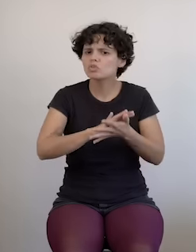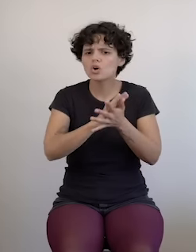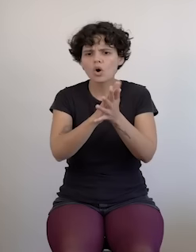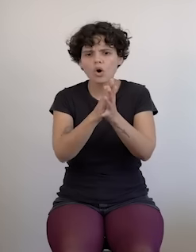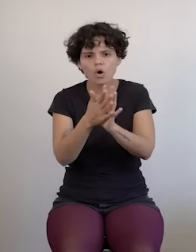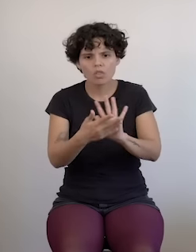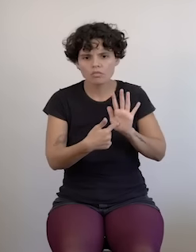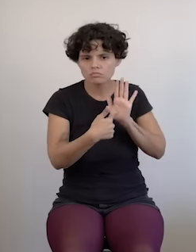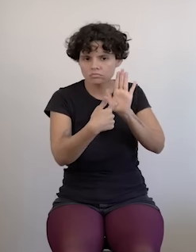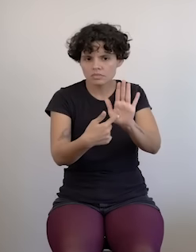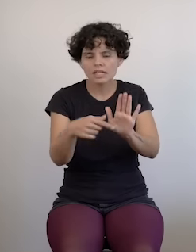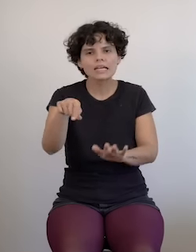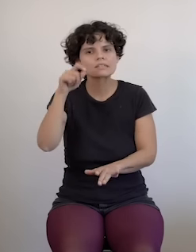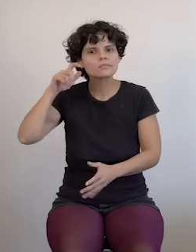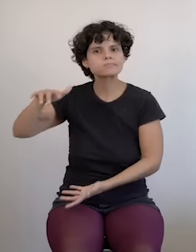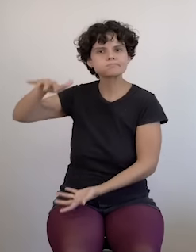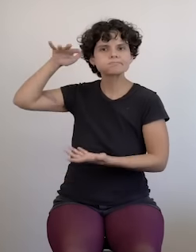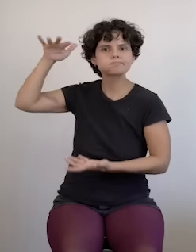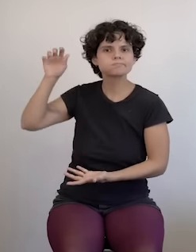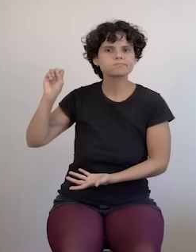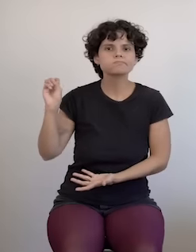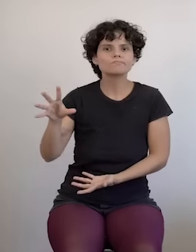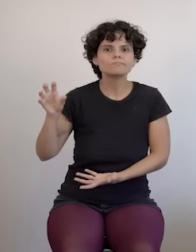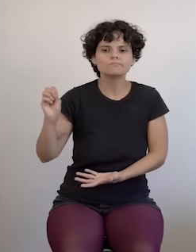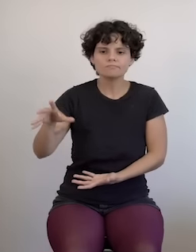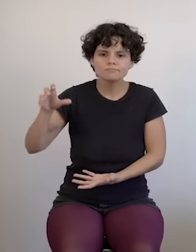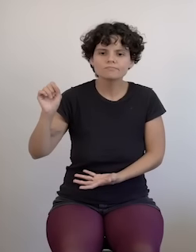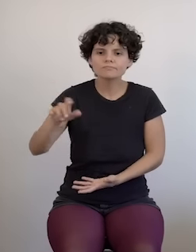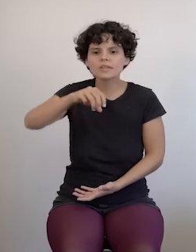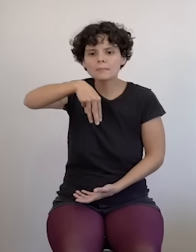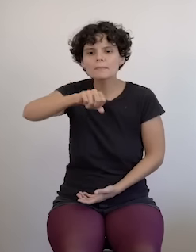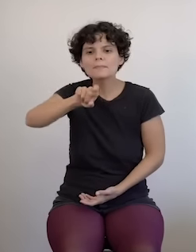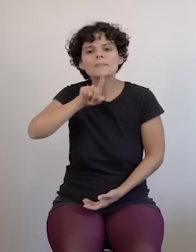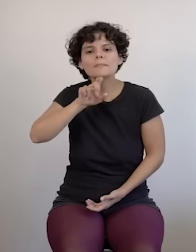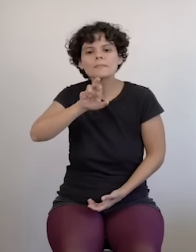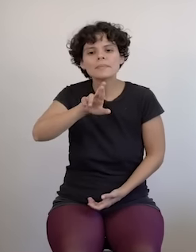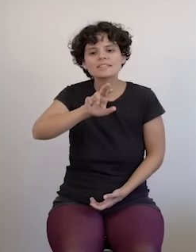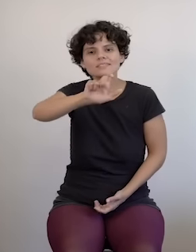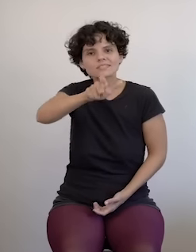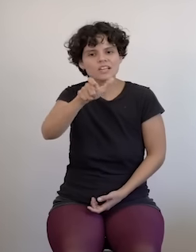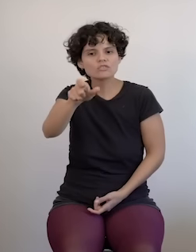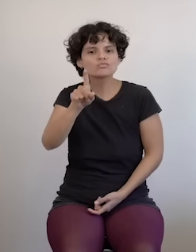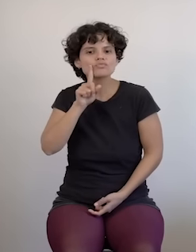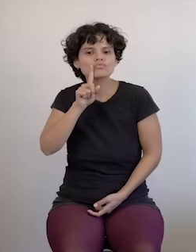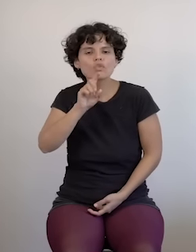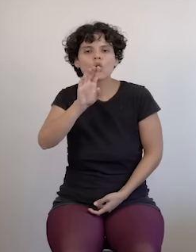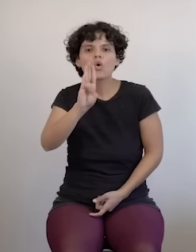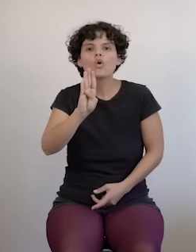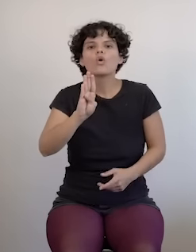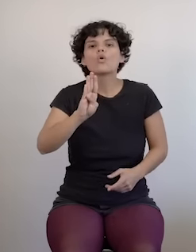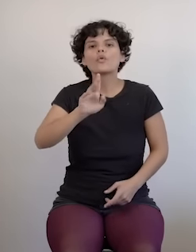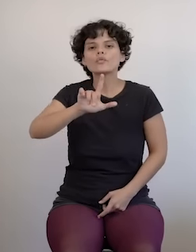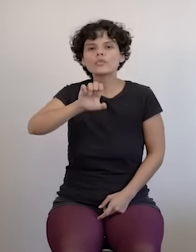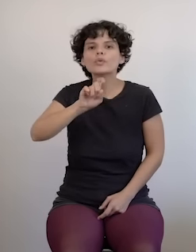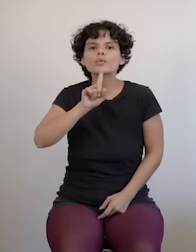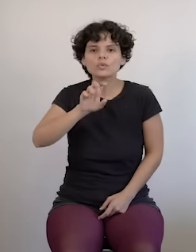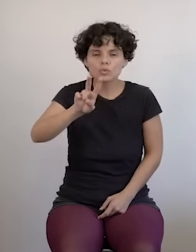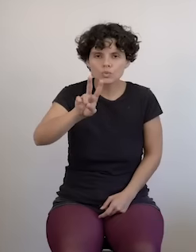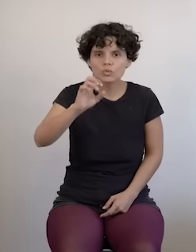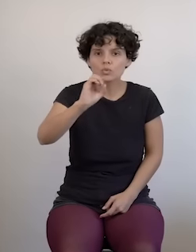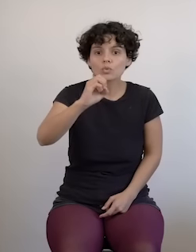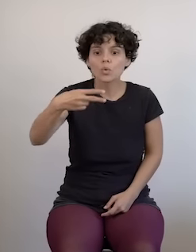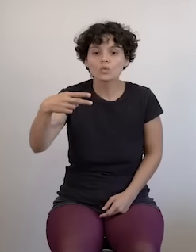este parlante Master G. Que está increíble, Bluetooth. Sí, mira, ahí está. Bueno, trae para